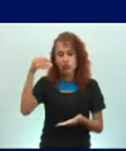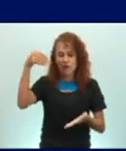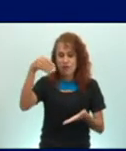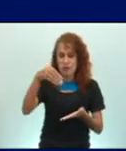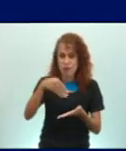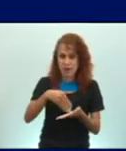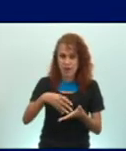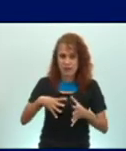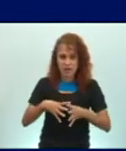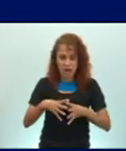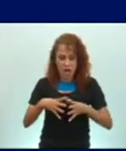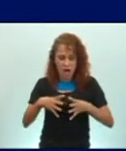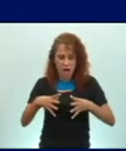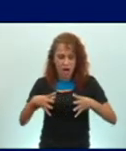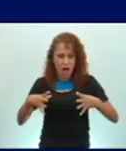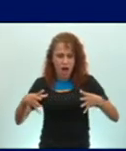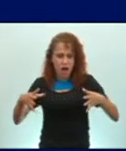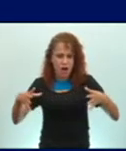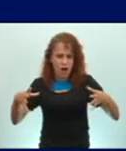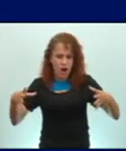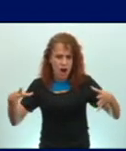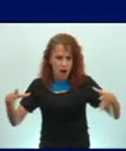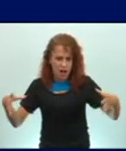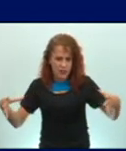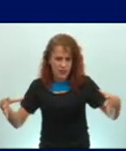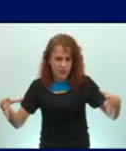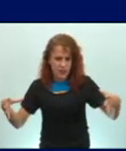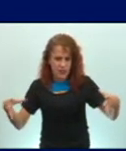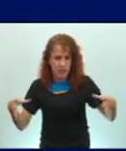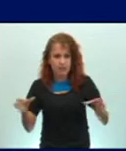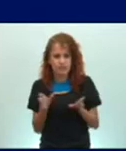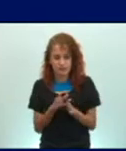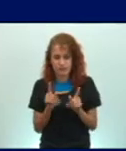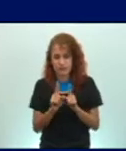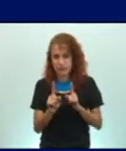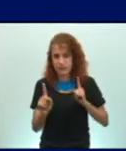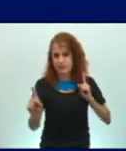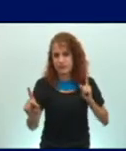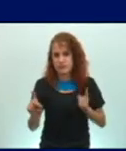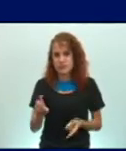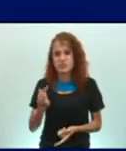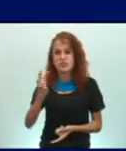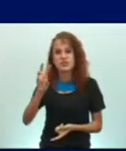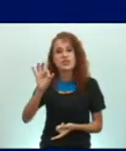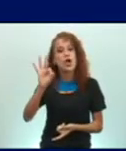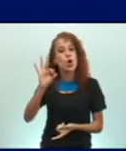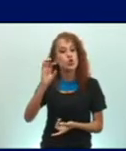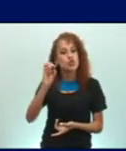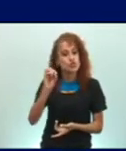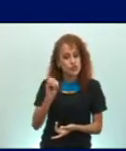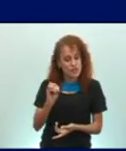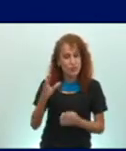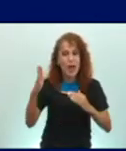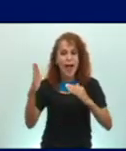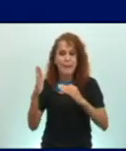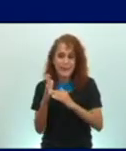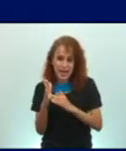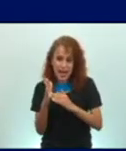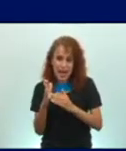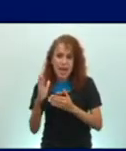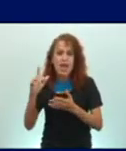influencia abarca extensas áreas con un diámetro que puede alcanzar de 800 a